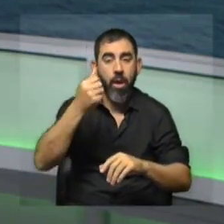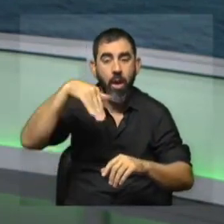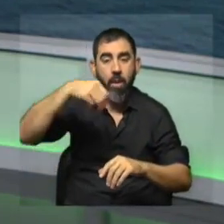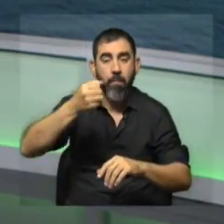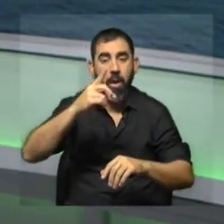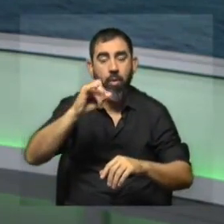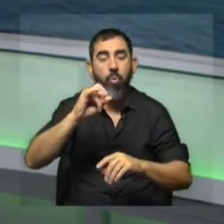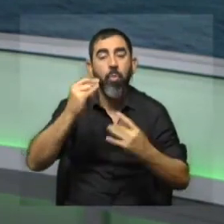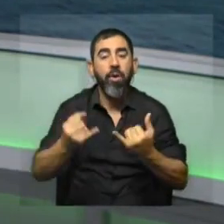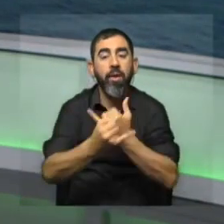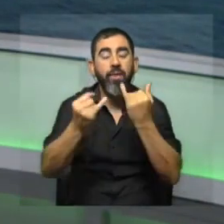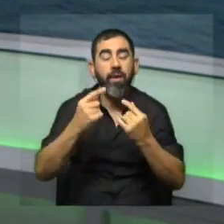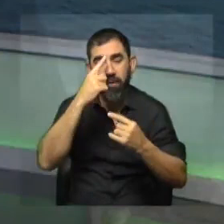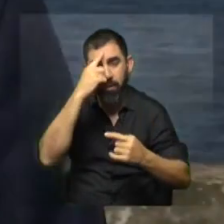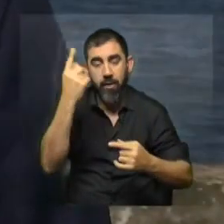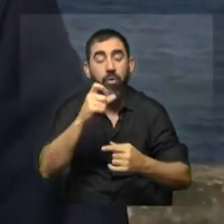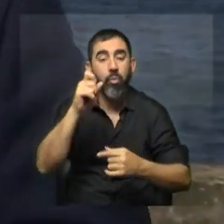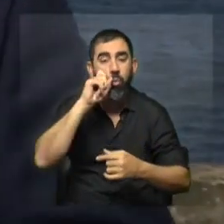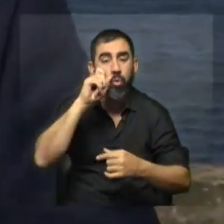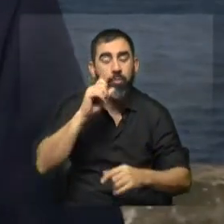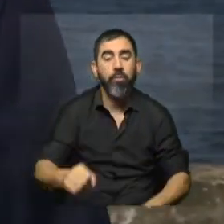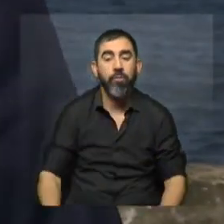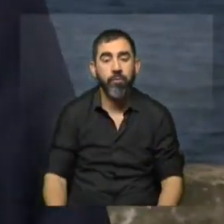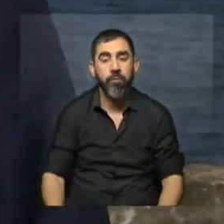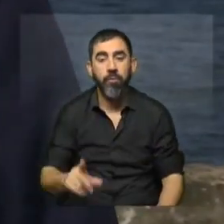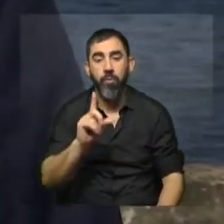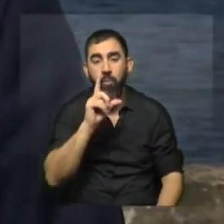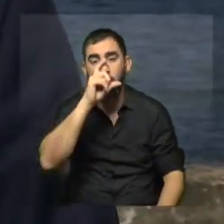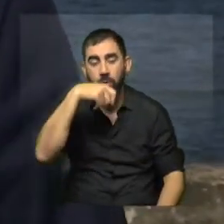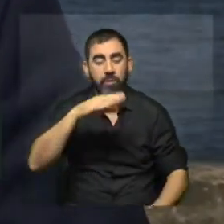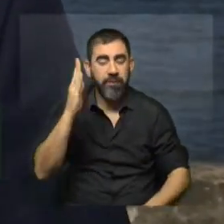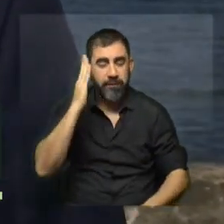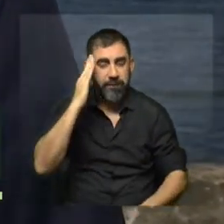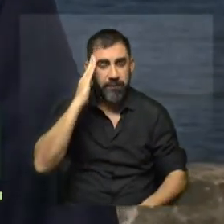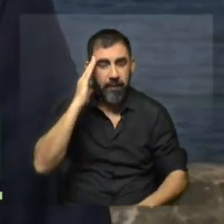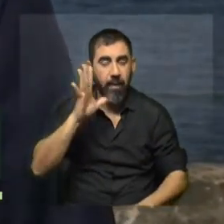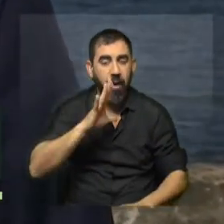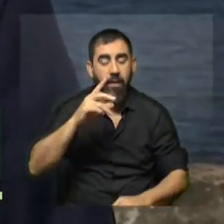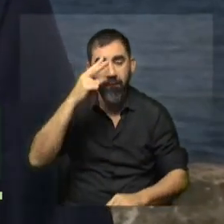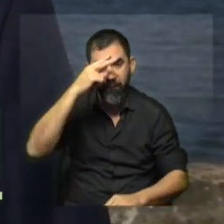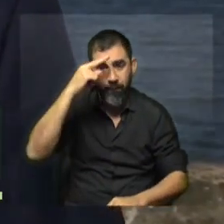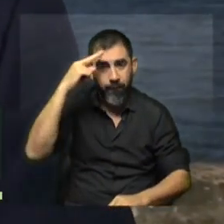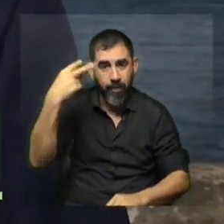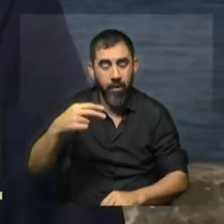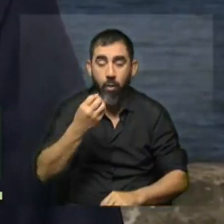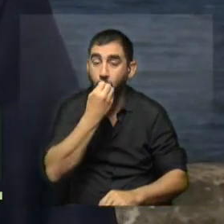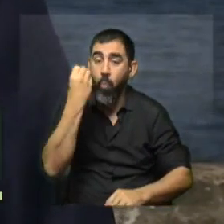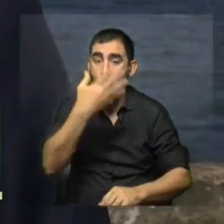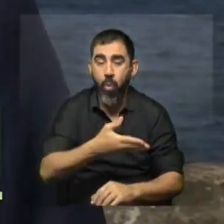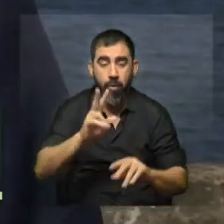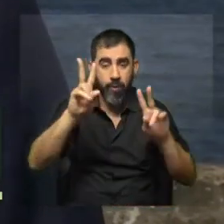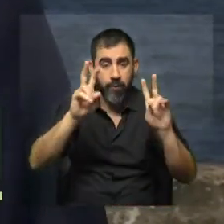marco del Día Internacional de Turismo. Nosotros en Montevideo, ya lo saben, vamos a tener una temporada muy auspiciosa en ese